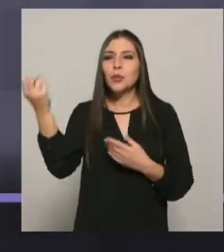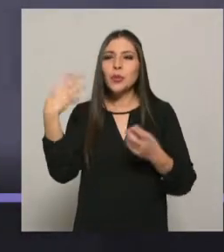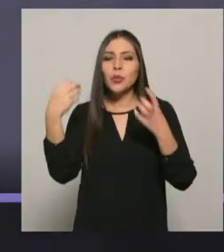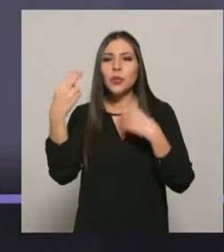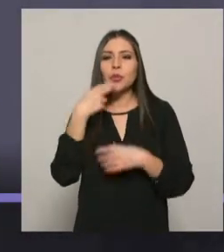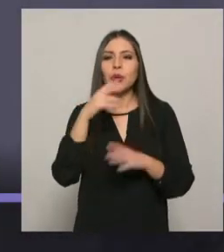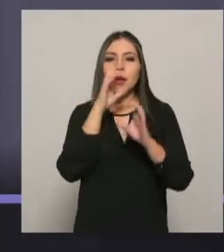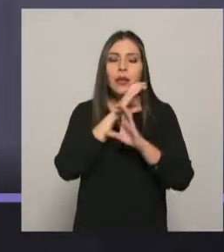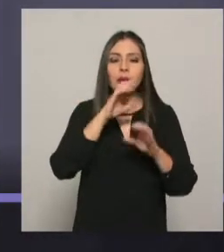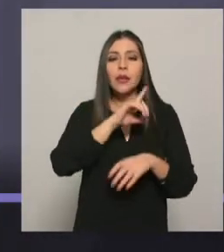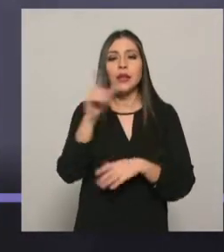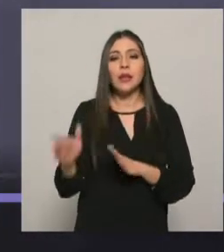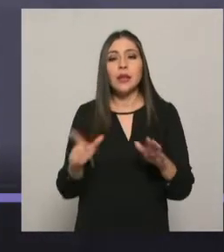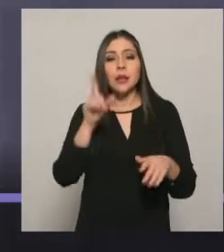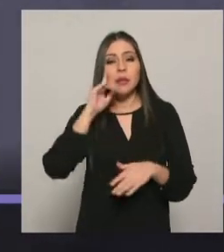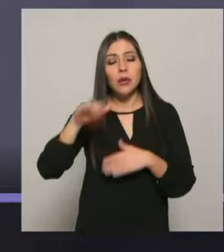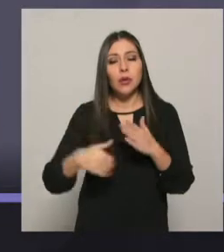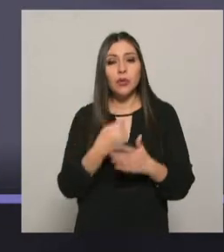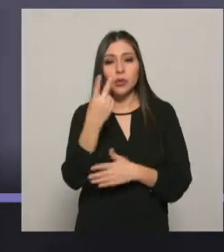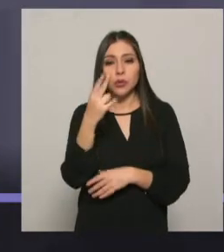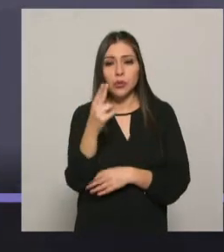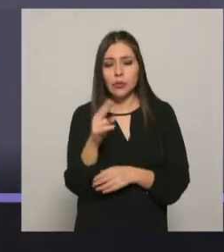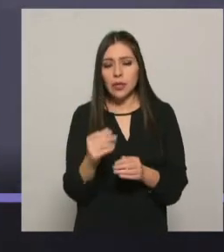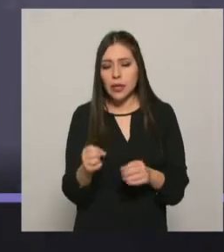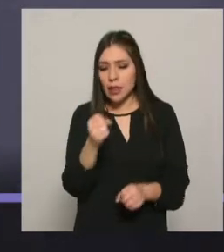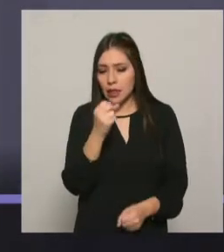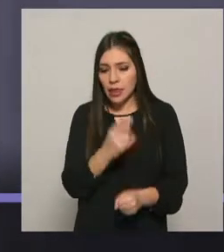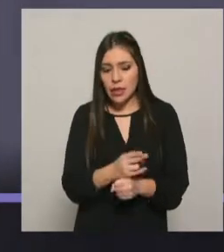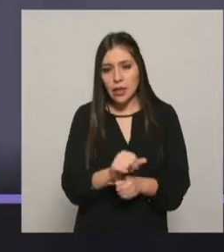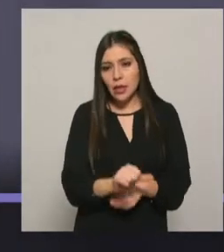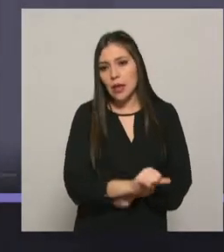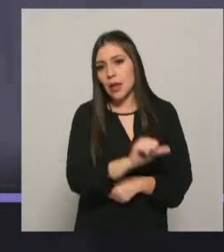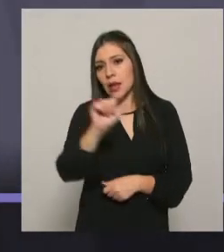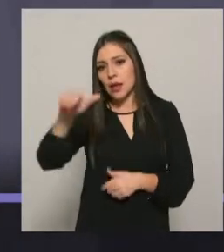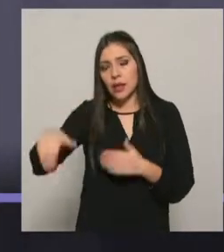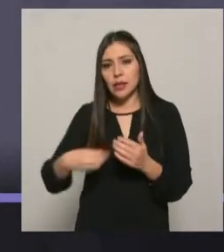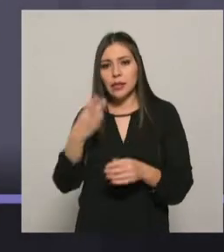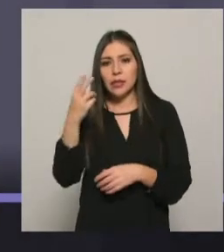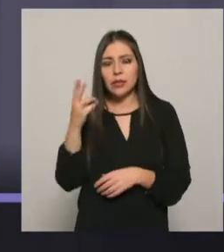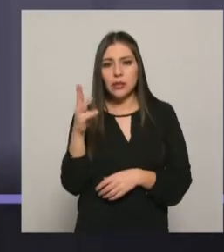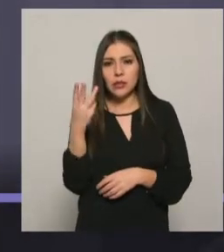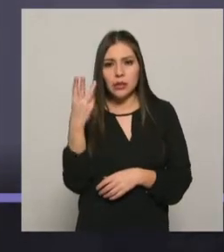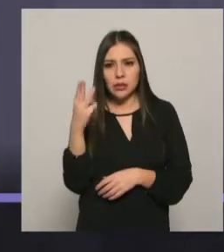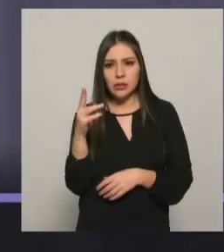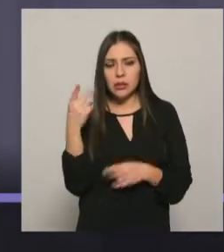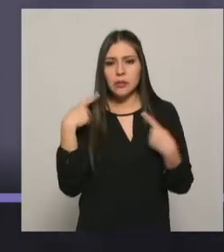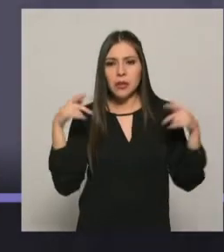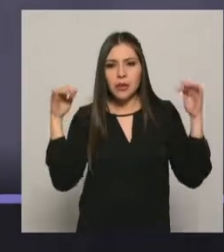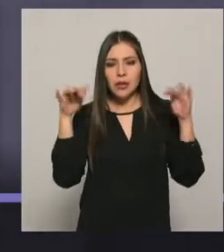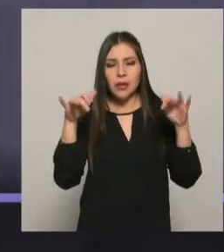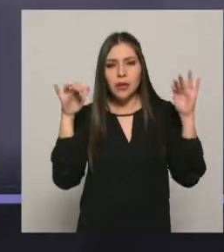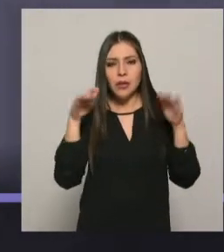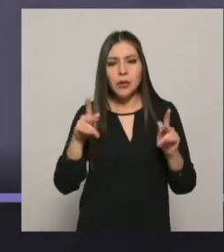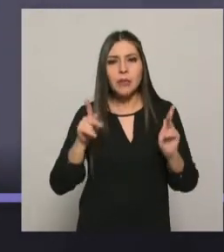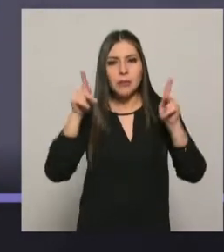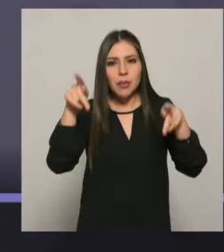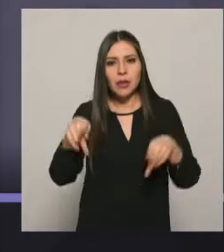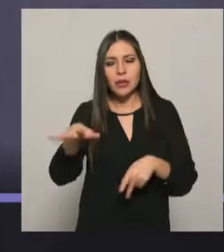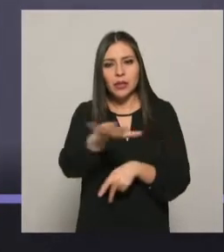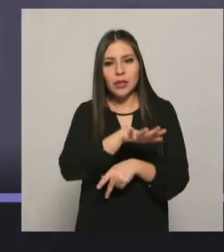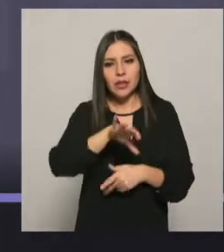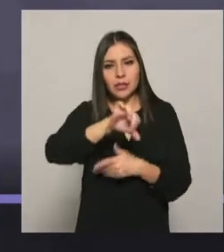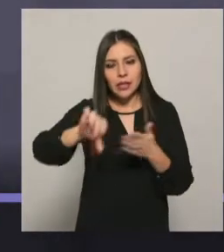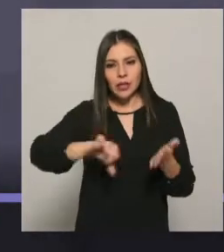mañana, 2 de noviembre, desde muy temprano hasta el día siguiente, 3 de noviembre, toda la población acude al panteón que está en el centro,